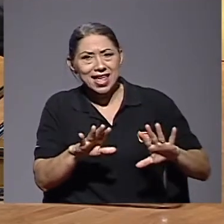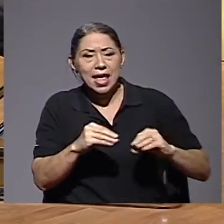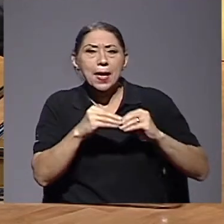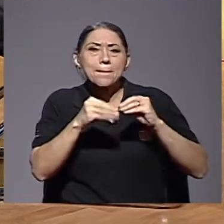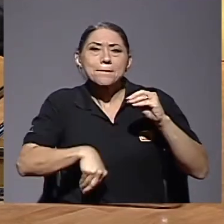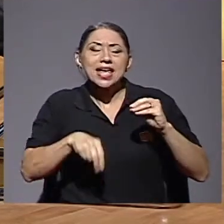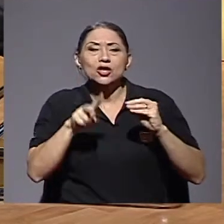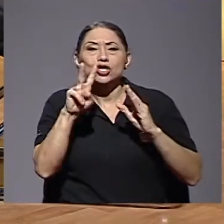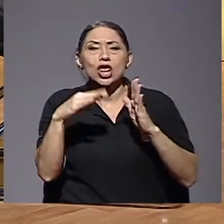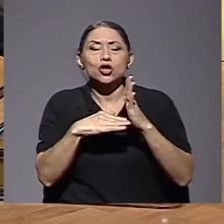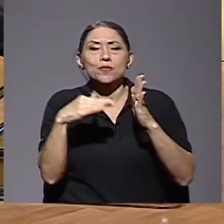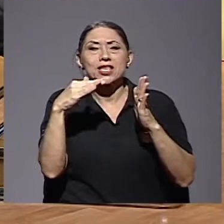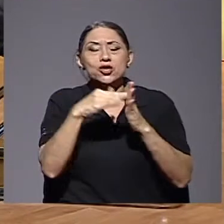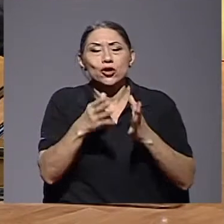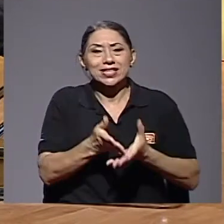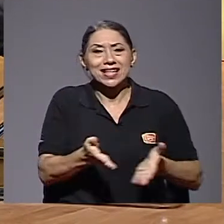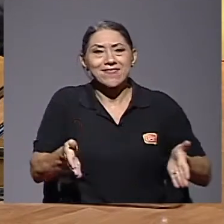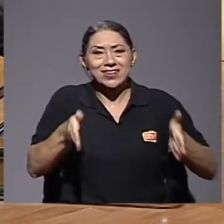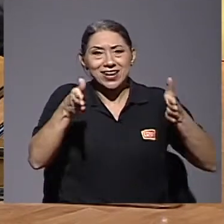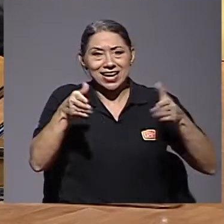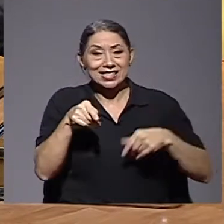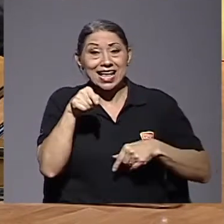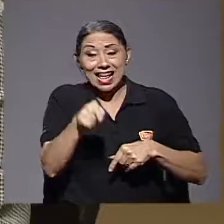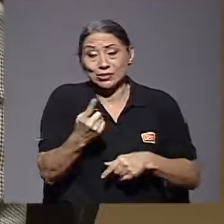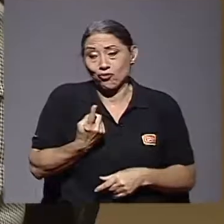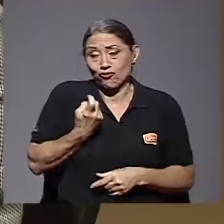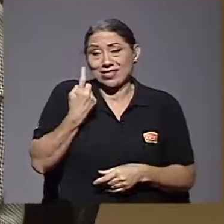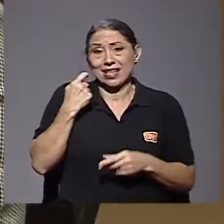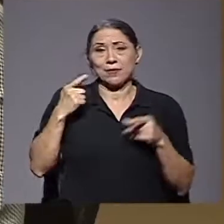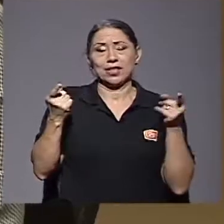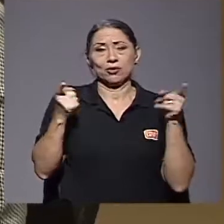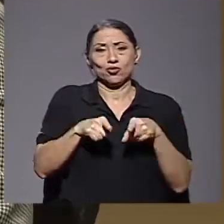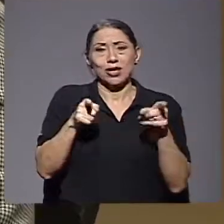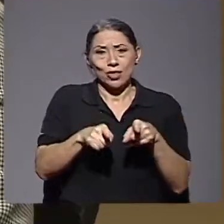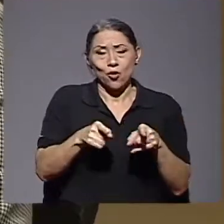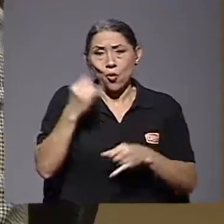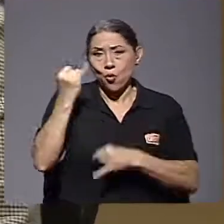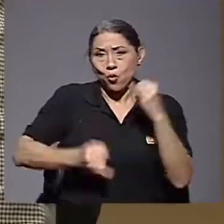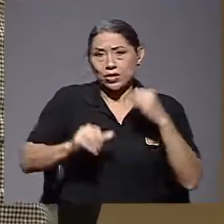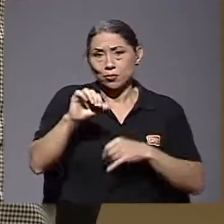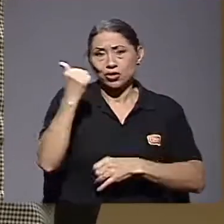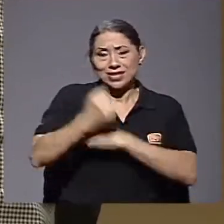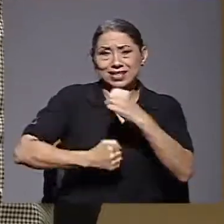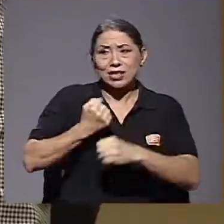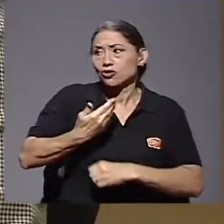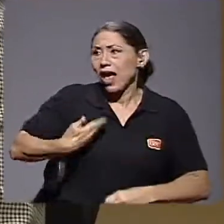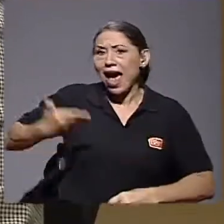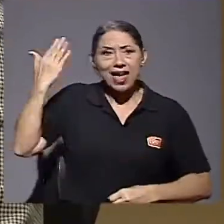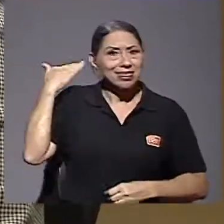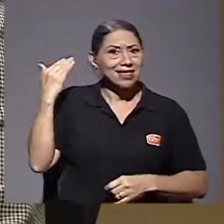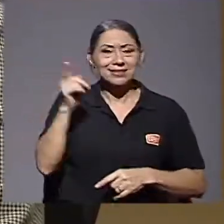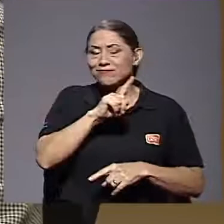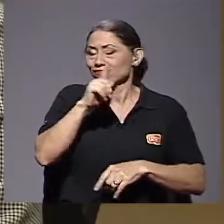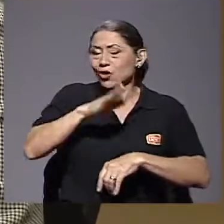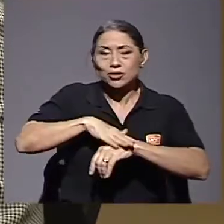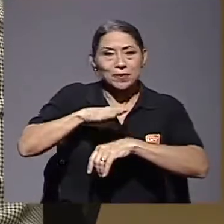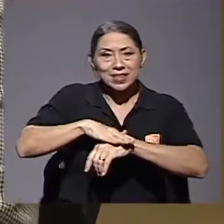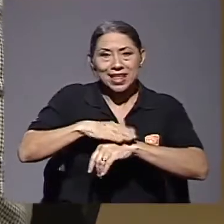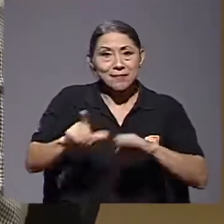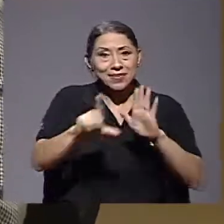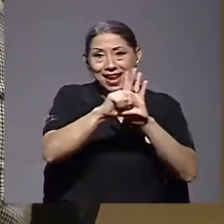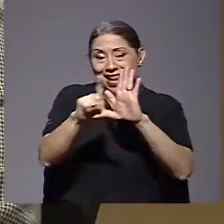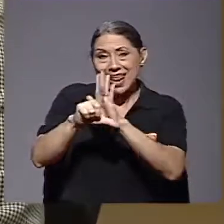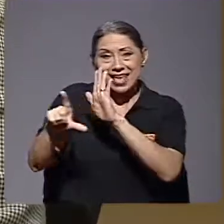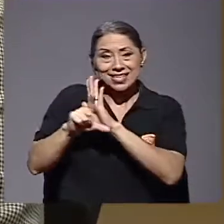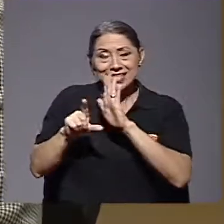millones de barriles. Y esto es algo recientemente que sucedió en los últimos 10 años. Antes no se permitía, las leyes de Estados Unidos